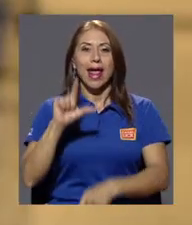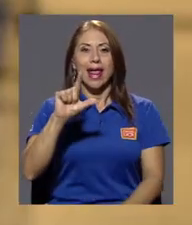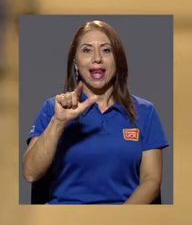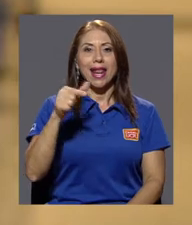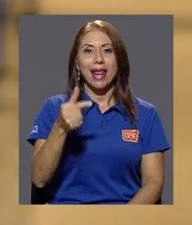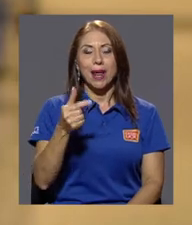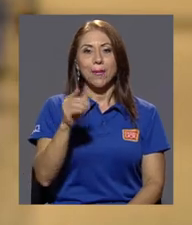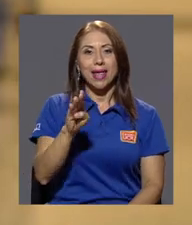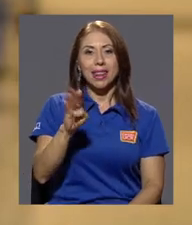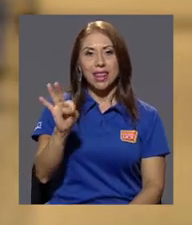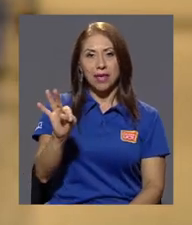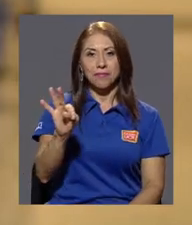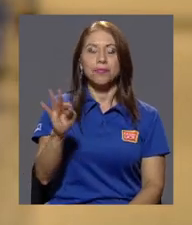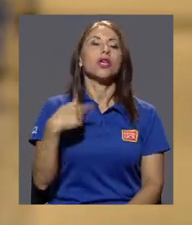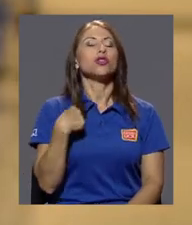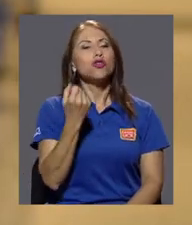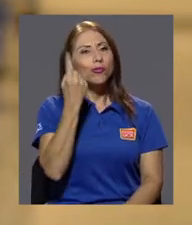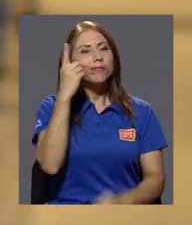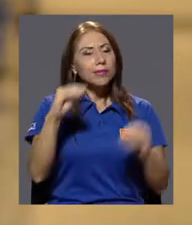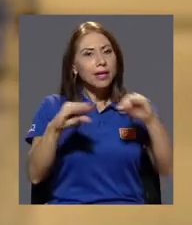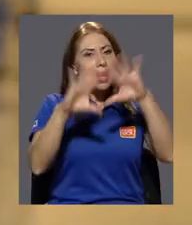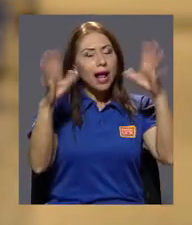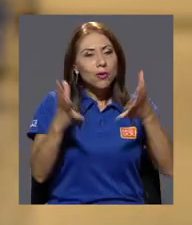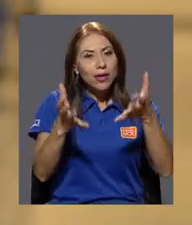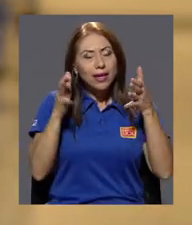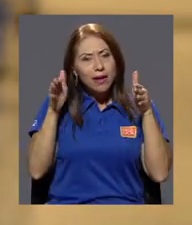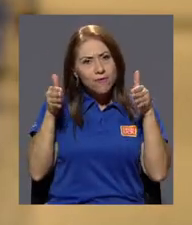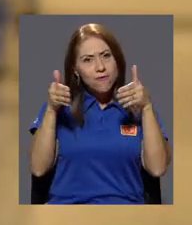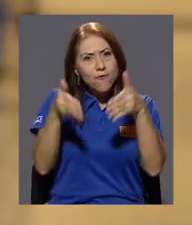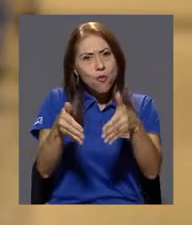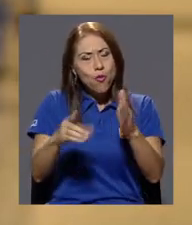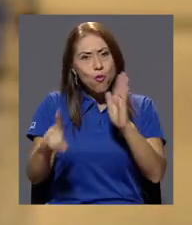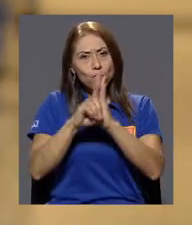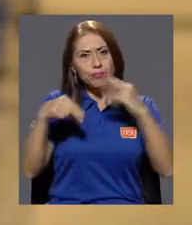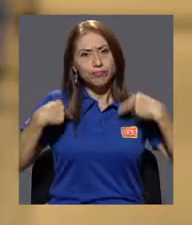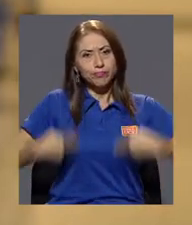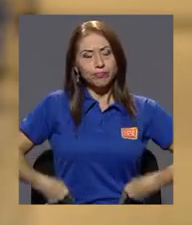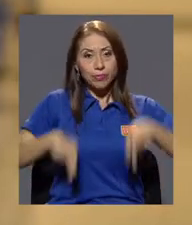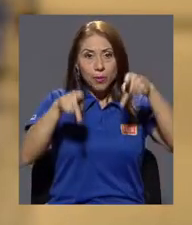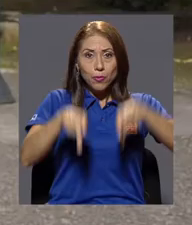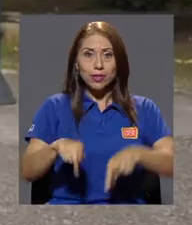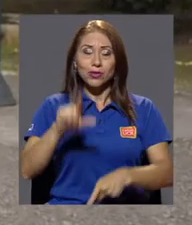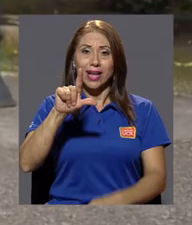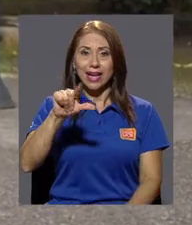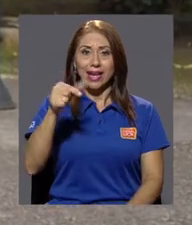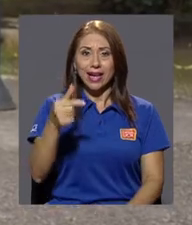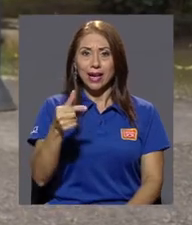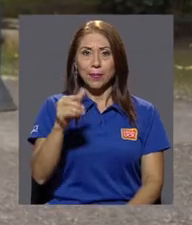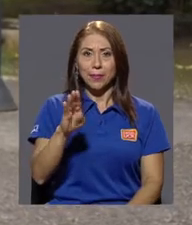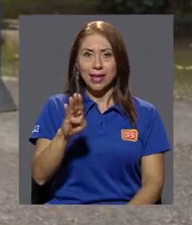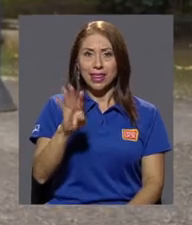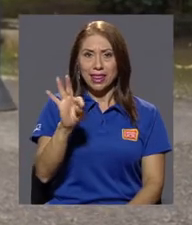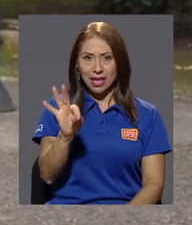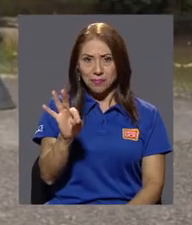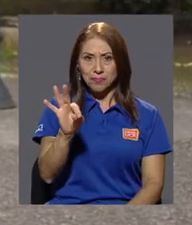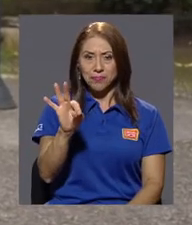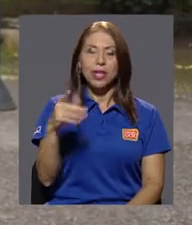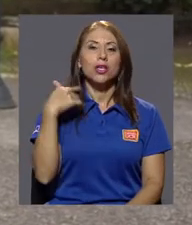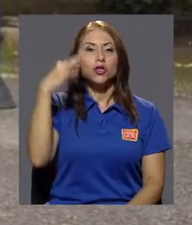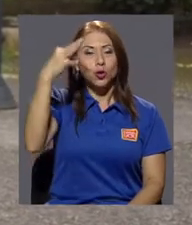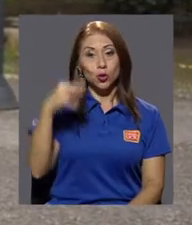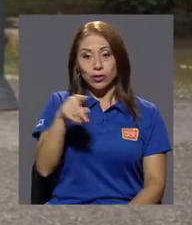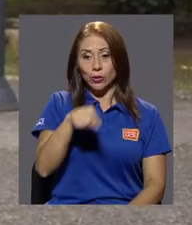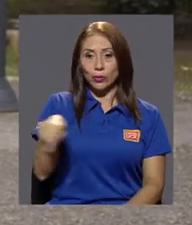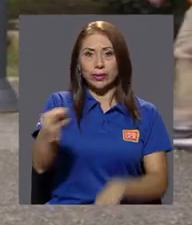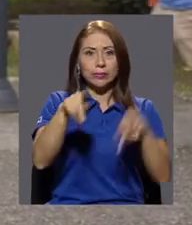población LGBT. Tenía claro que quería enfocarme en temas de derechos humanos de población LGBT. Considero